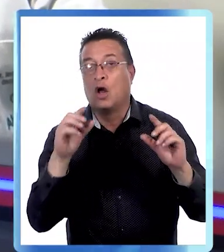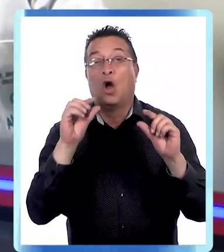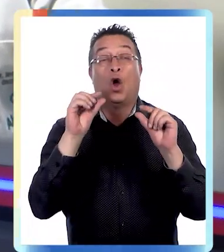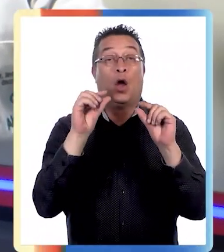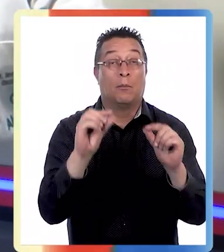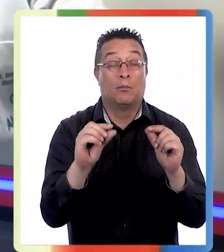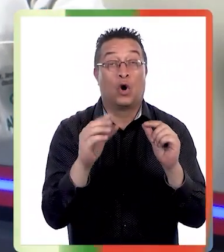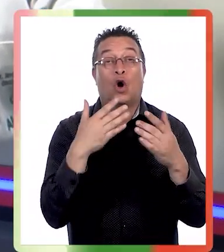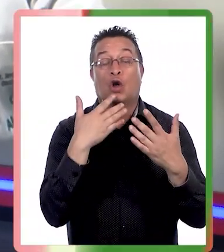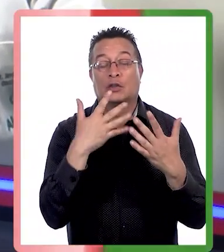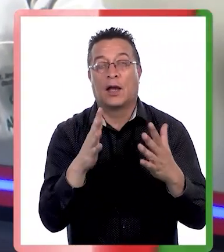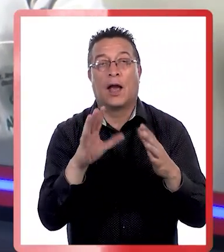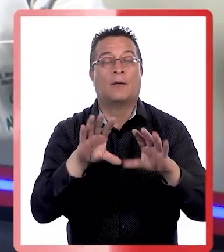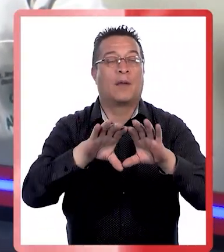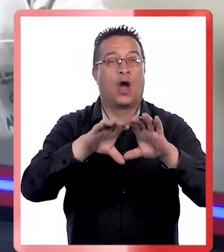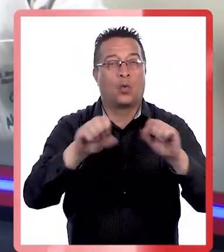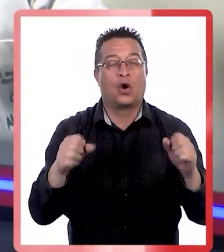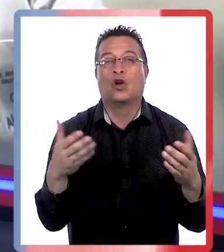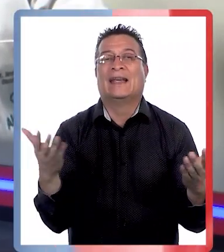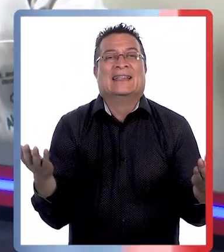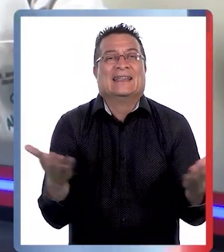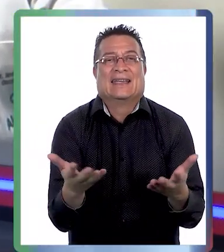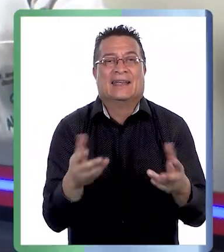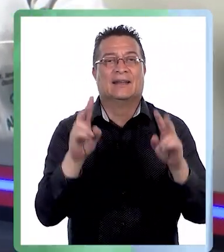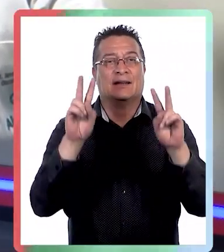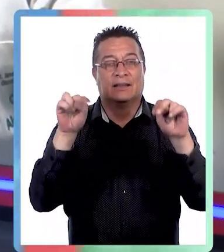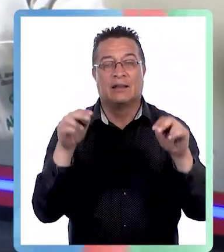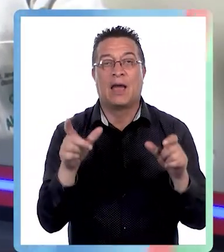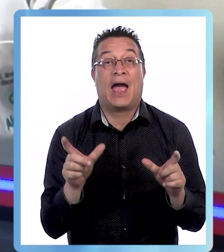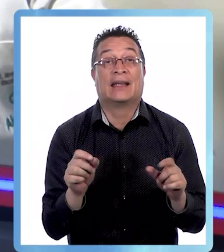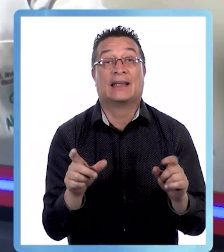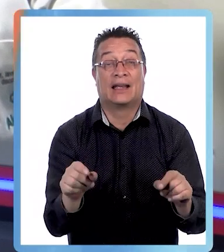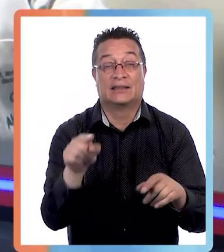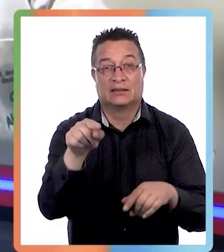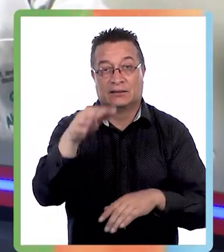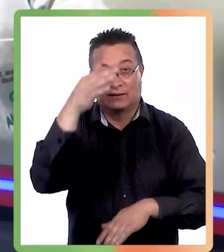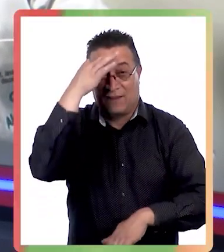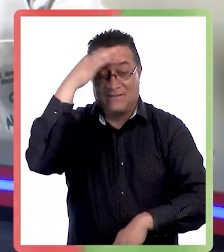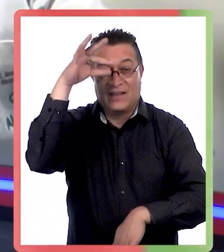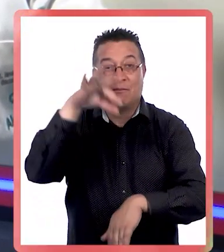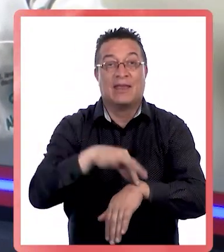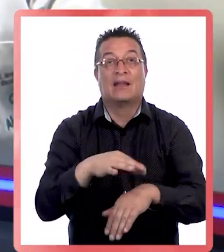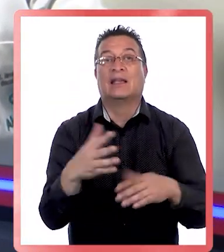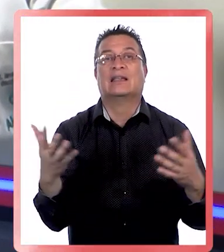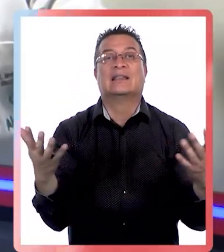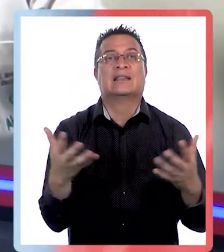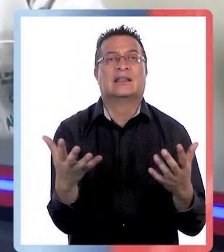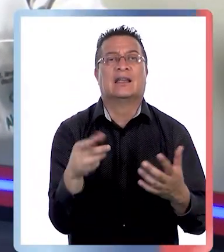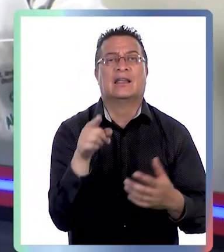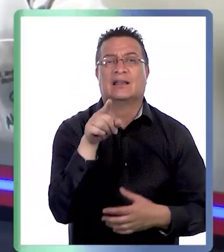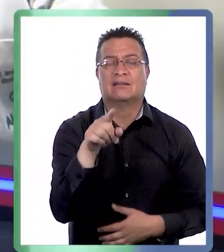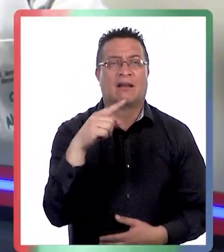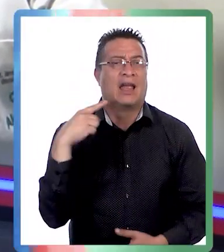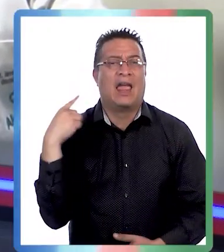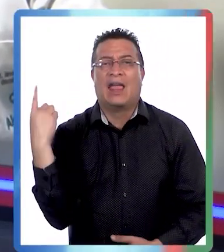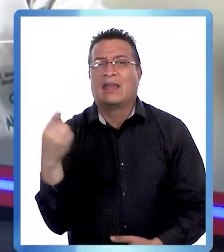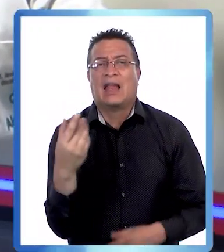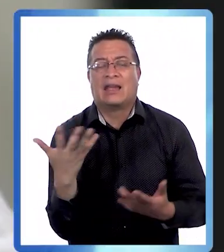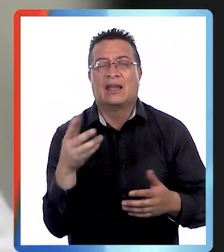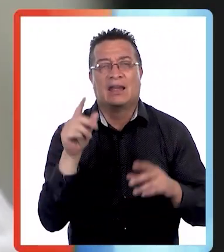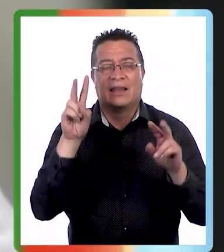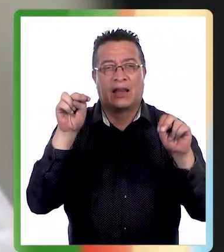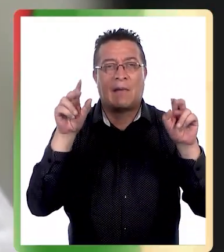llegar al concepto de qué es un cáncer. Cuando hablamos de esta enfermedad, ¿qué es lo que entendemos en general por